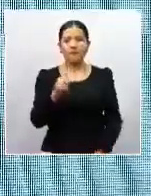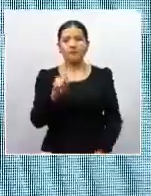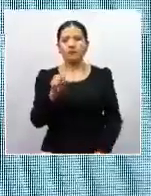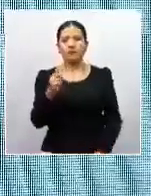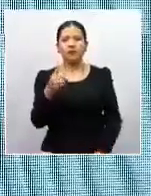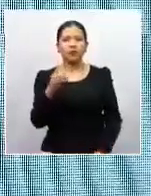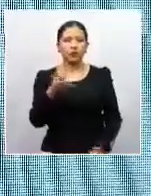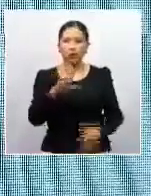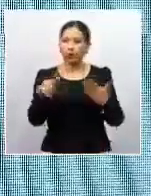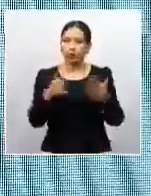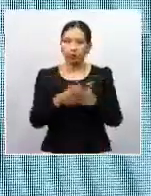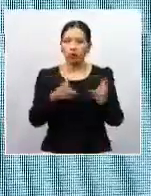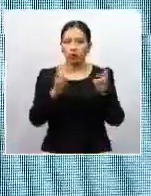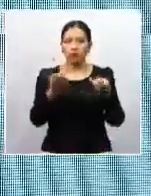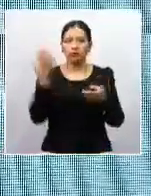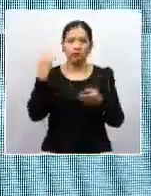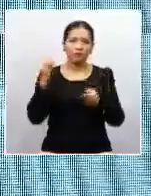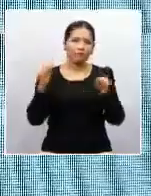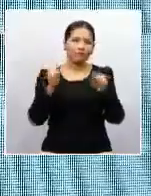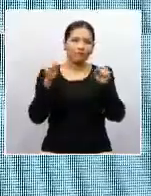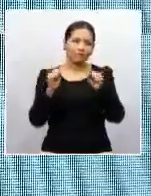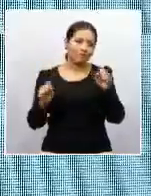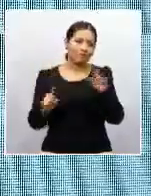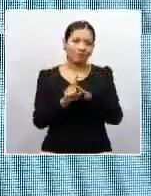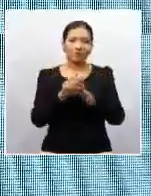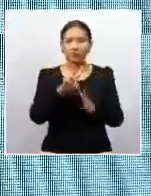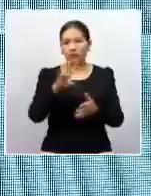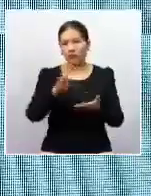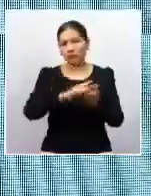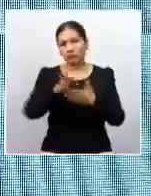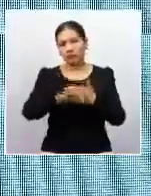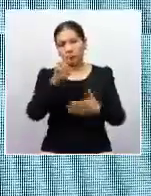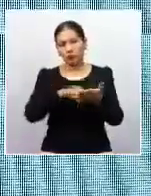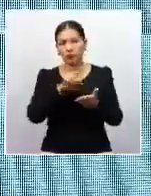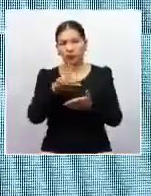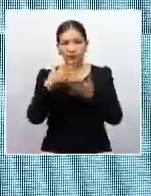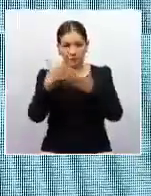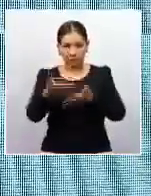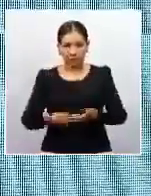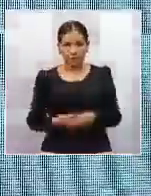sucesos el pasado sábado 27 de mayo de este 2023. Bienvenidos.